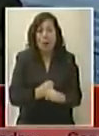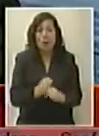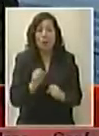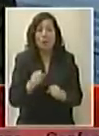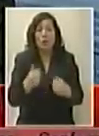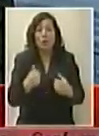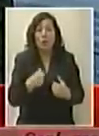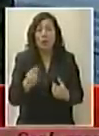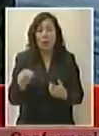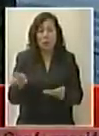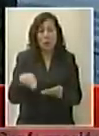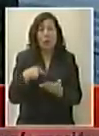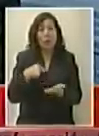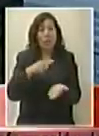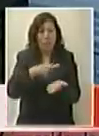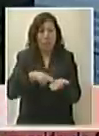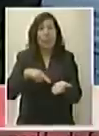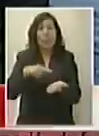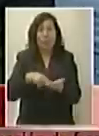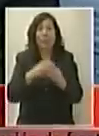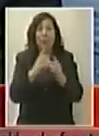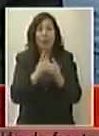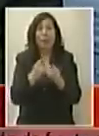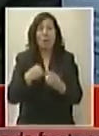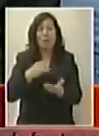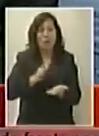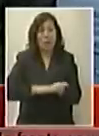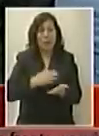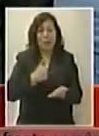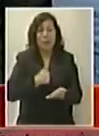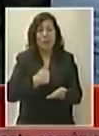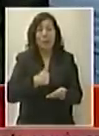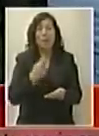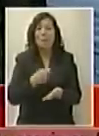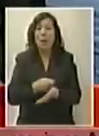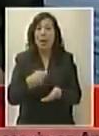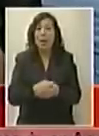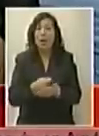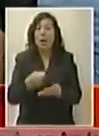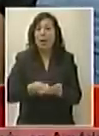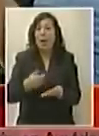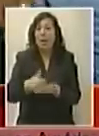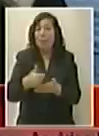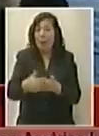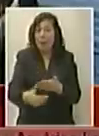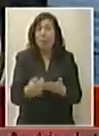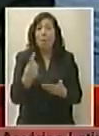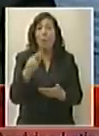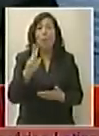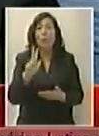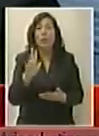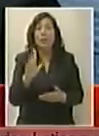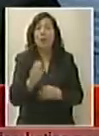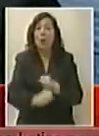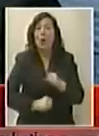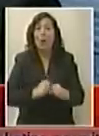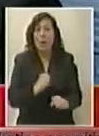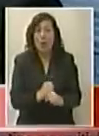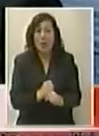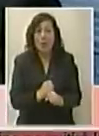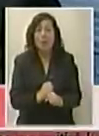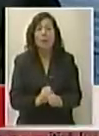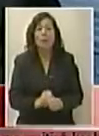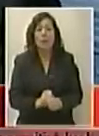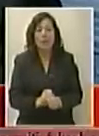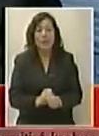si nosotros alquilamos un departamento y el propietario nos obliga a pagar los alquileres adelantados por 35 años